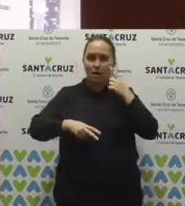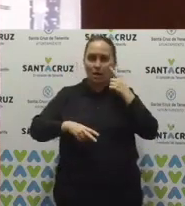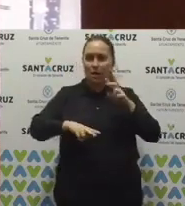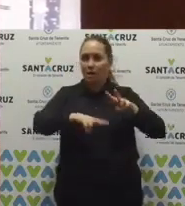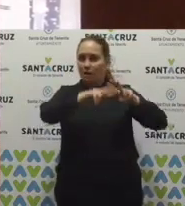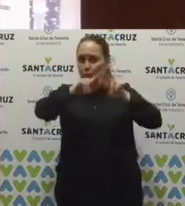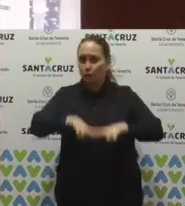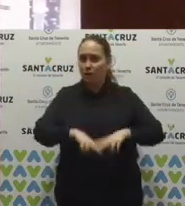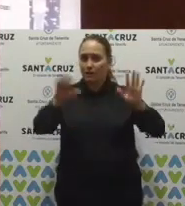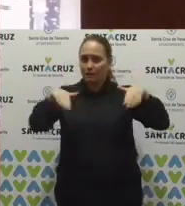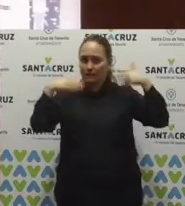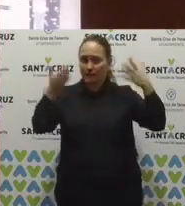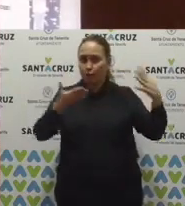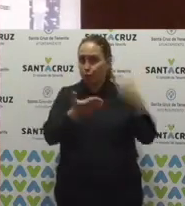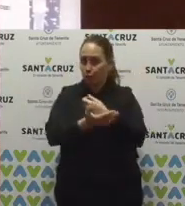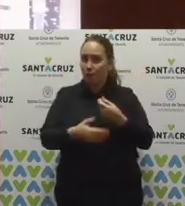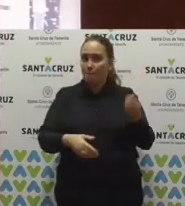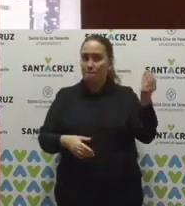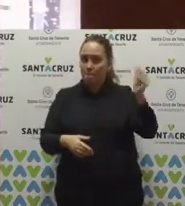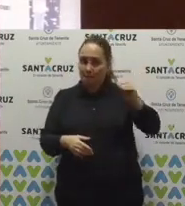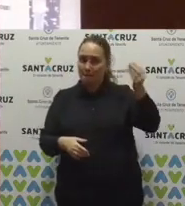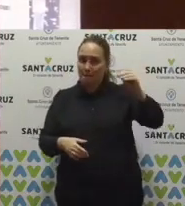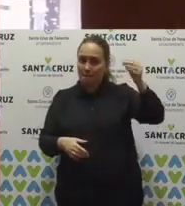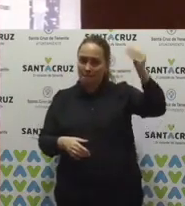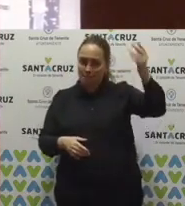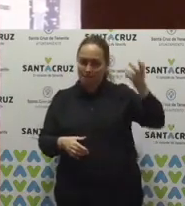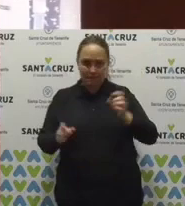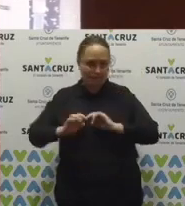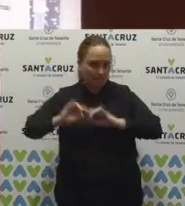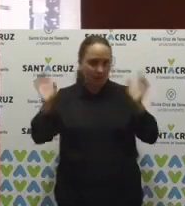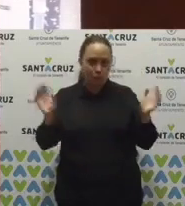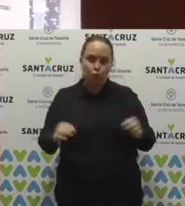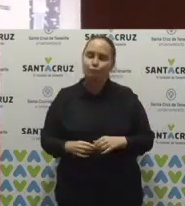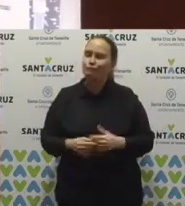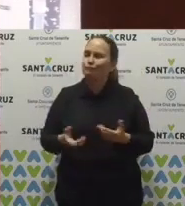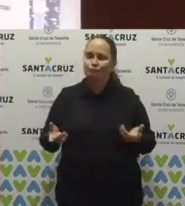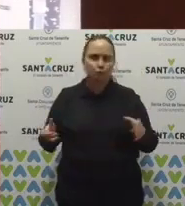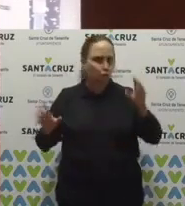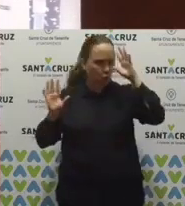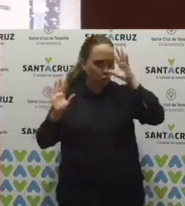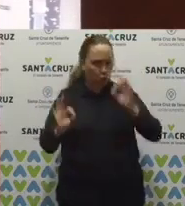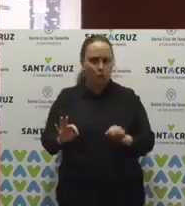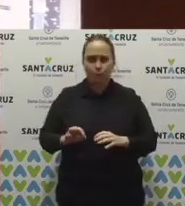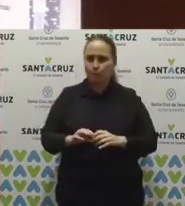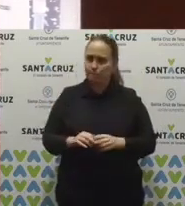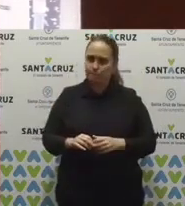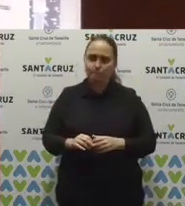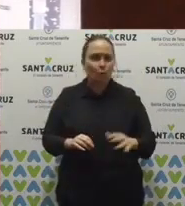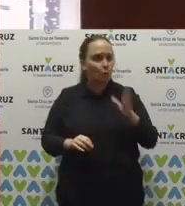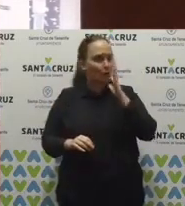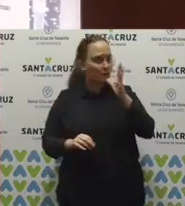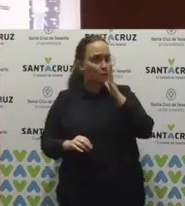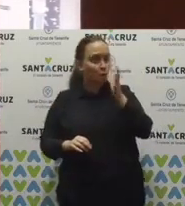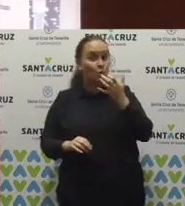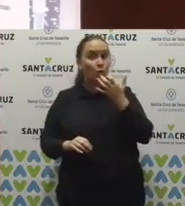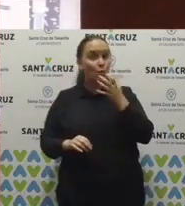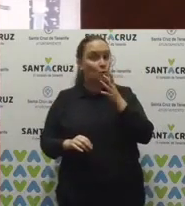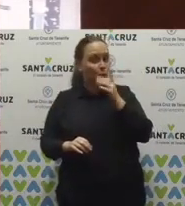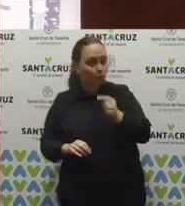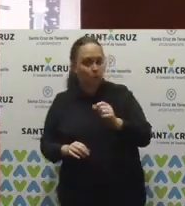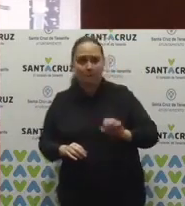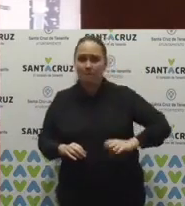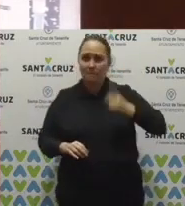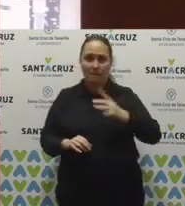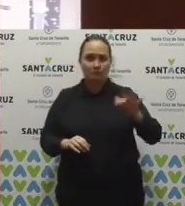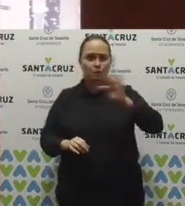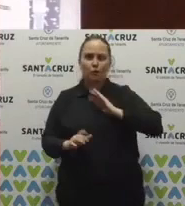eso son también costes de supervisión no por supuesto yo creo que hay un argumento y por eso incluso en mi primera intervención matices no